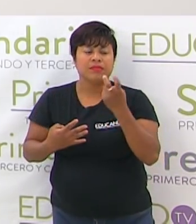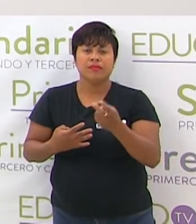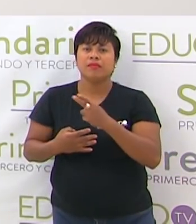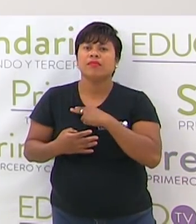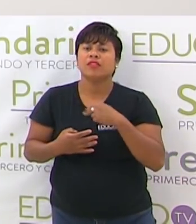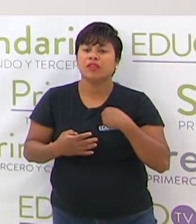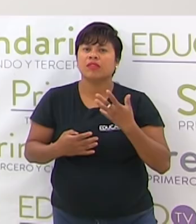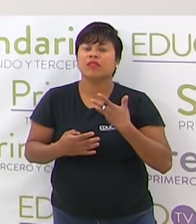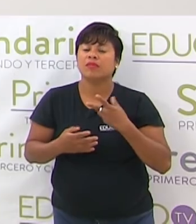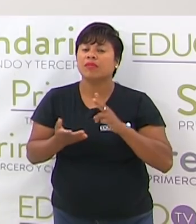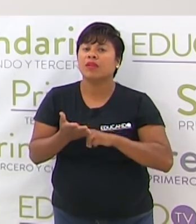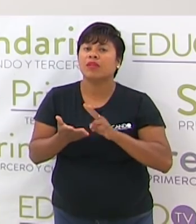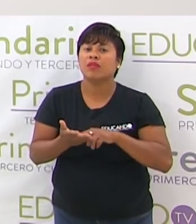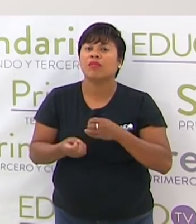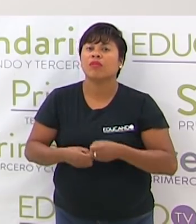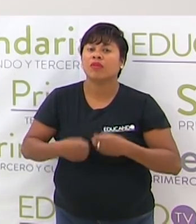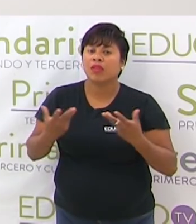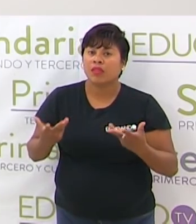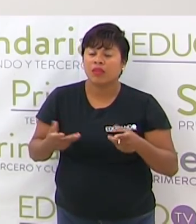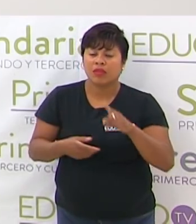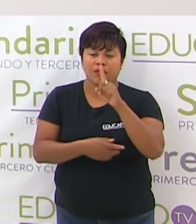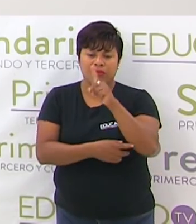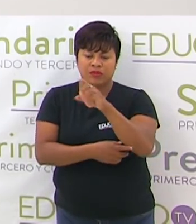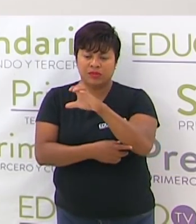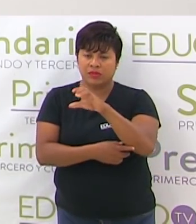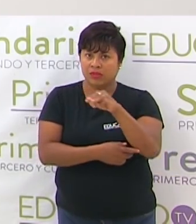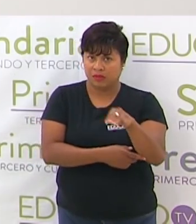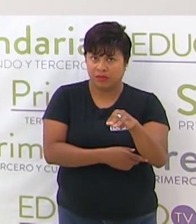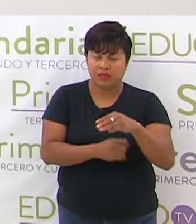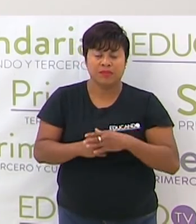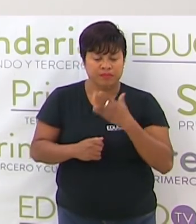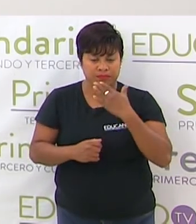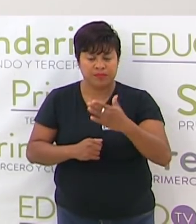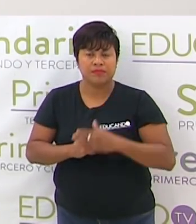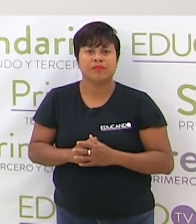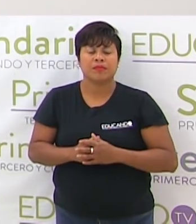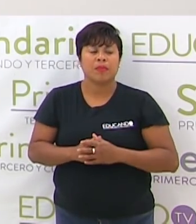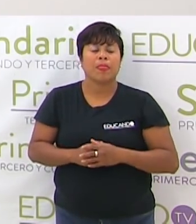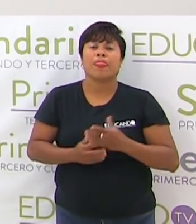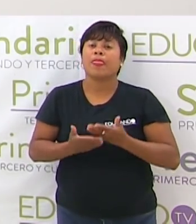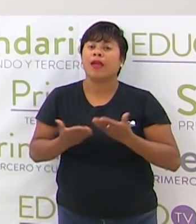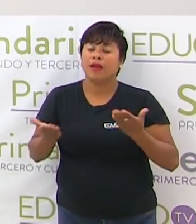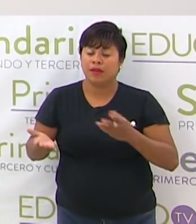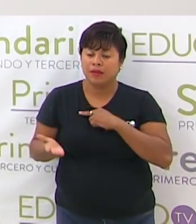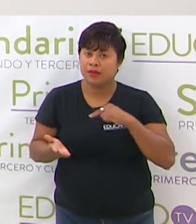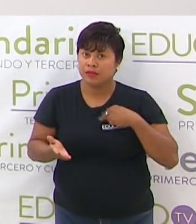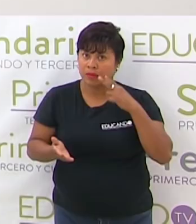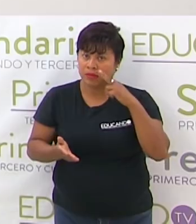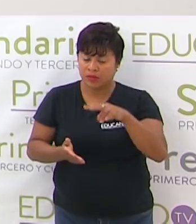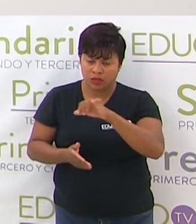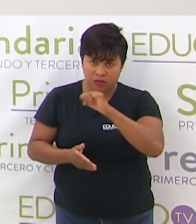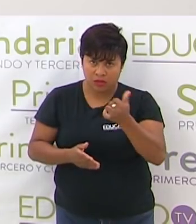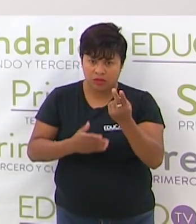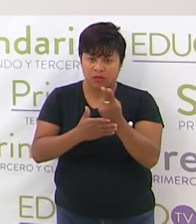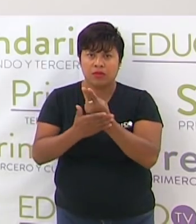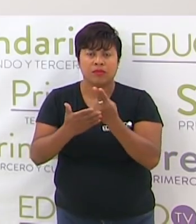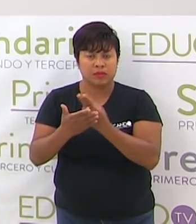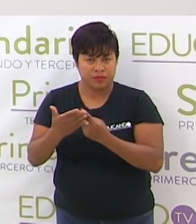la cual le dimos el valor de ¿cuánto? De 1 centímetro. Bien, vamos a ver otra